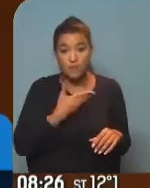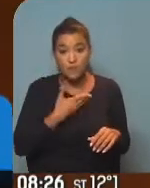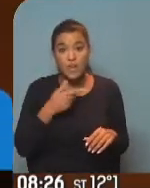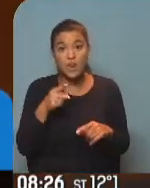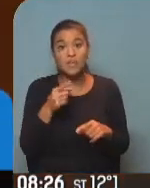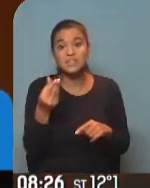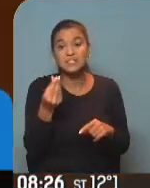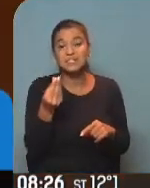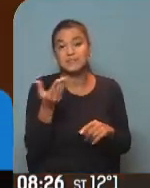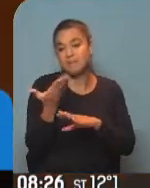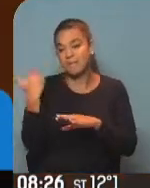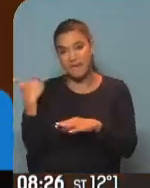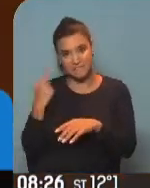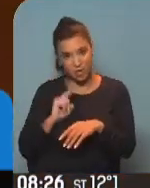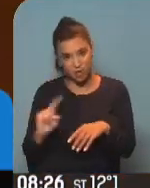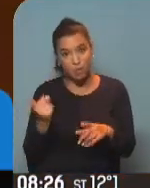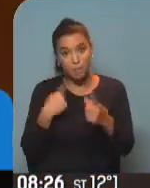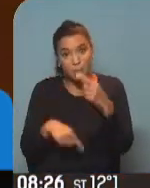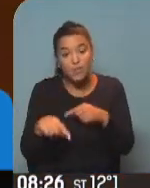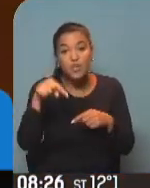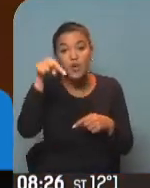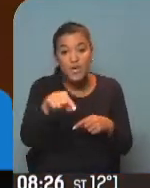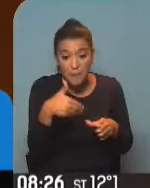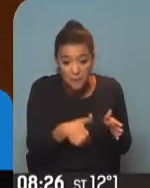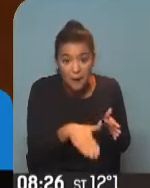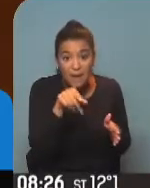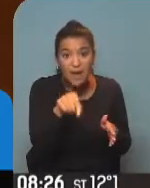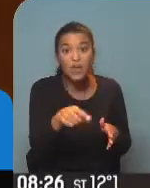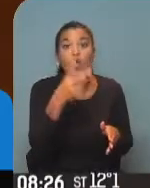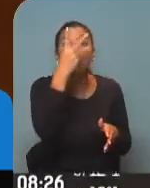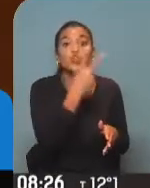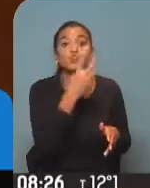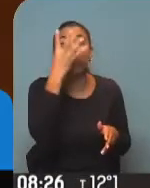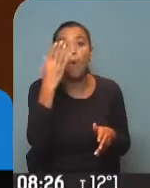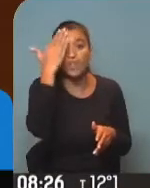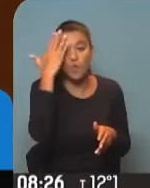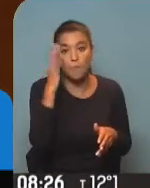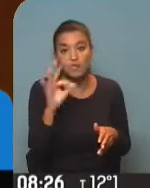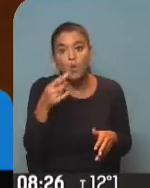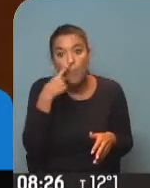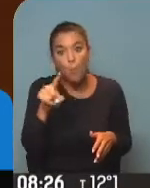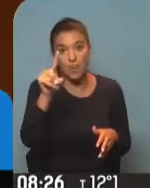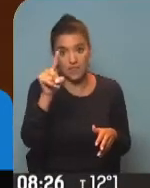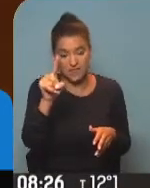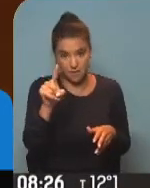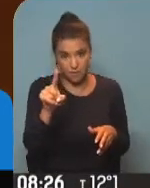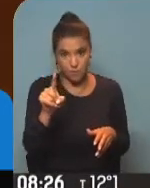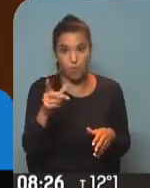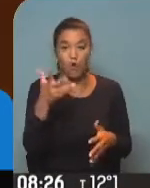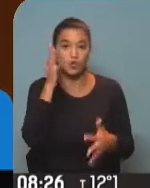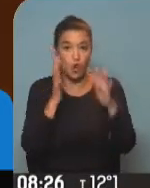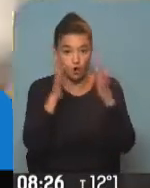el sábado pasado y si dios quiere este que viene ahora 2 y 4 de marzo es el último fin de semana de nuestro curso